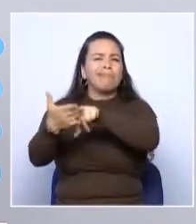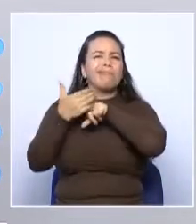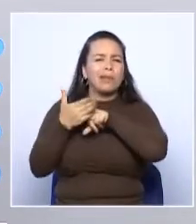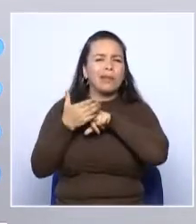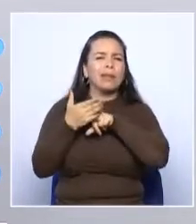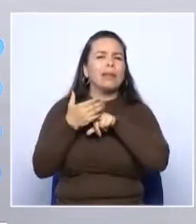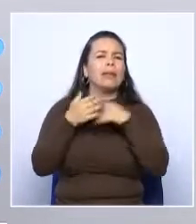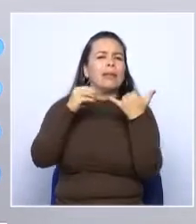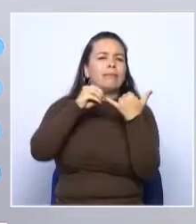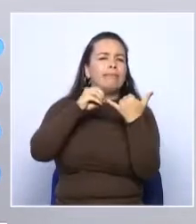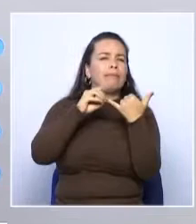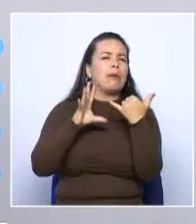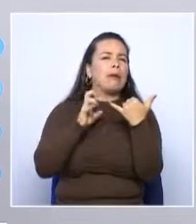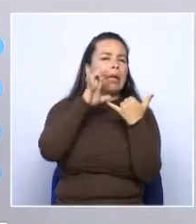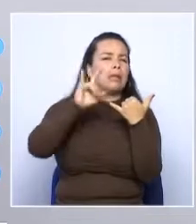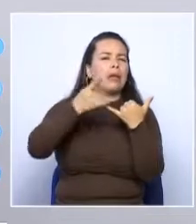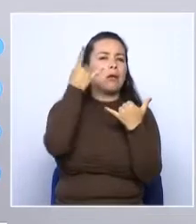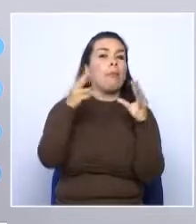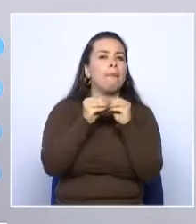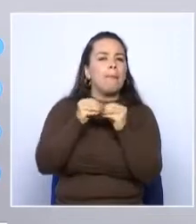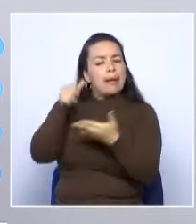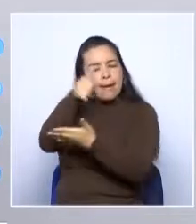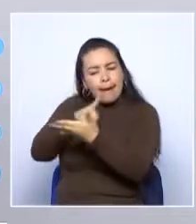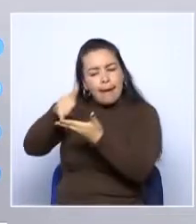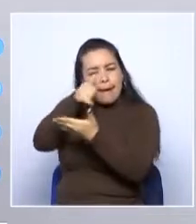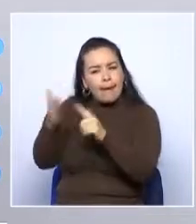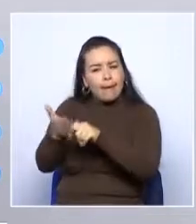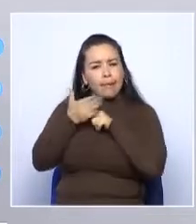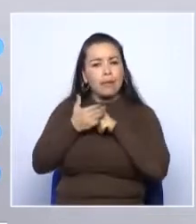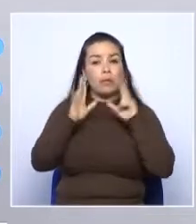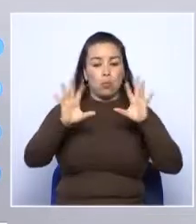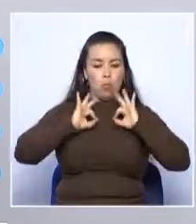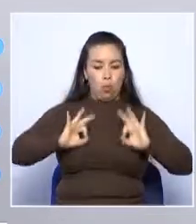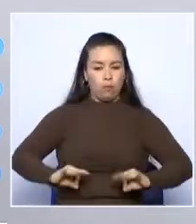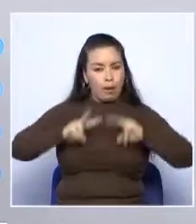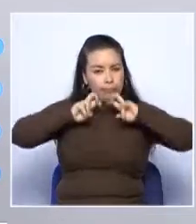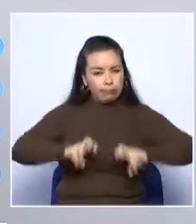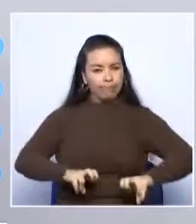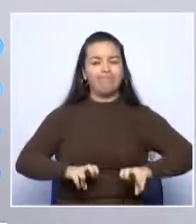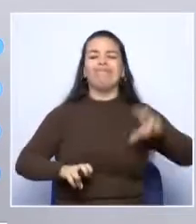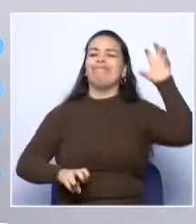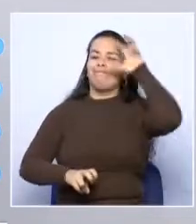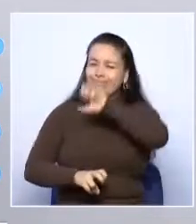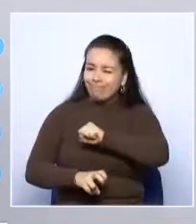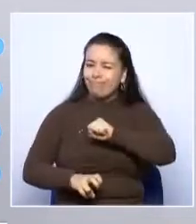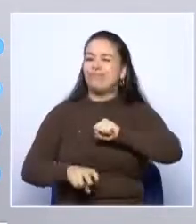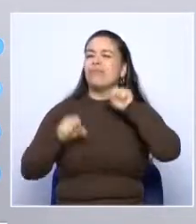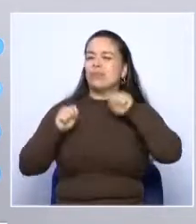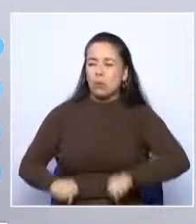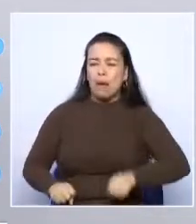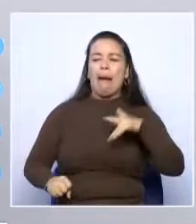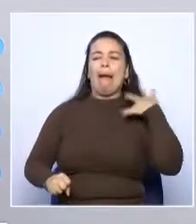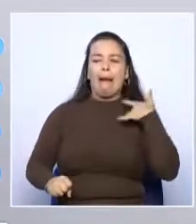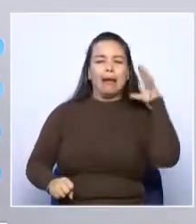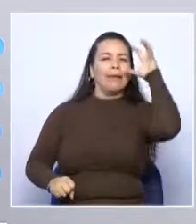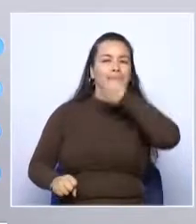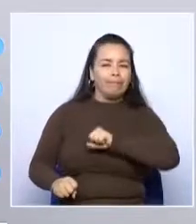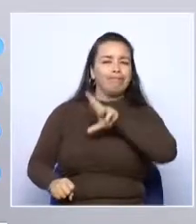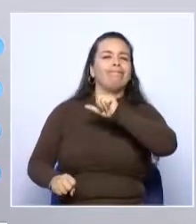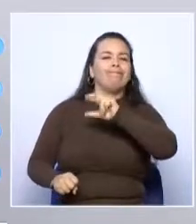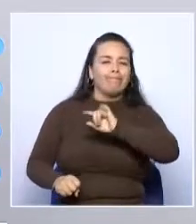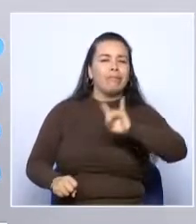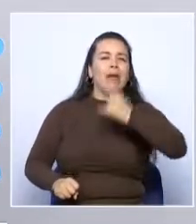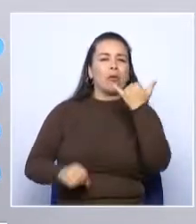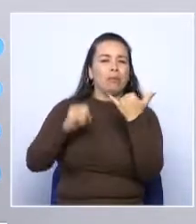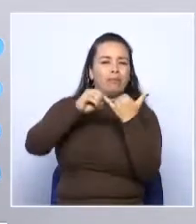de malignidad y además se corrobore con la hormona, entonces ahí ya vamos a tener más indicios de que es un cáncer de